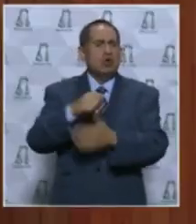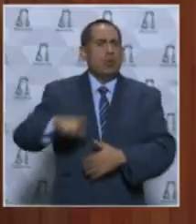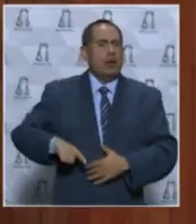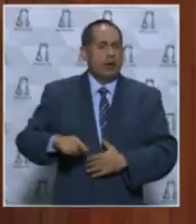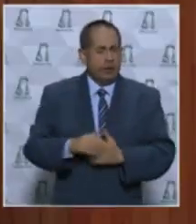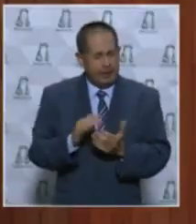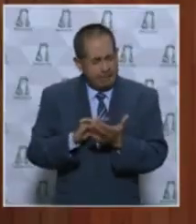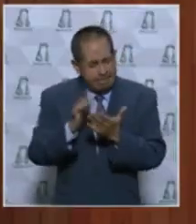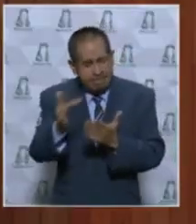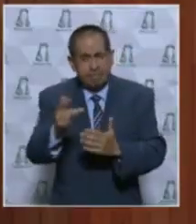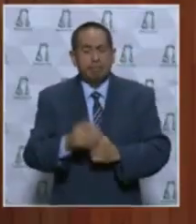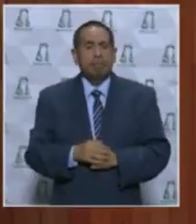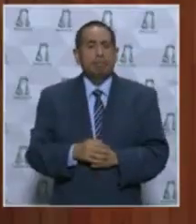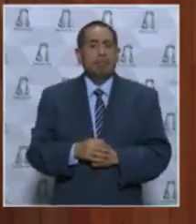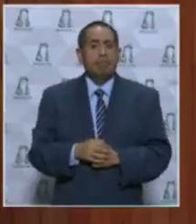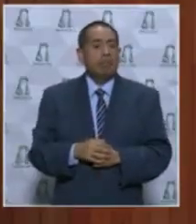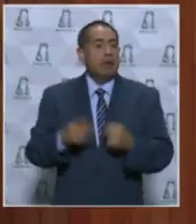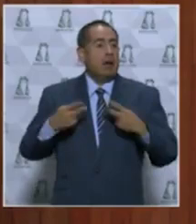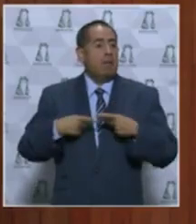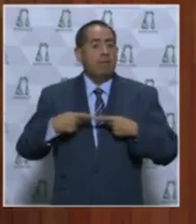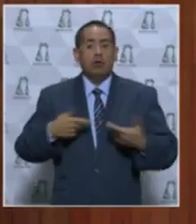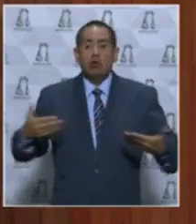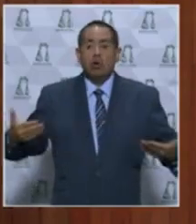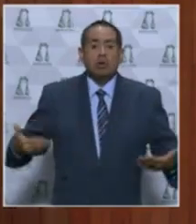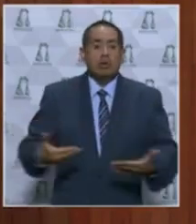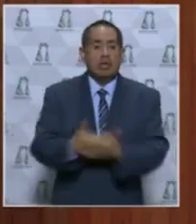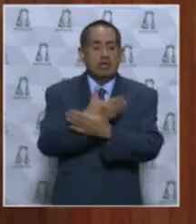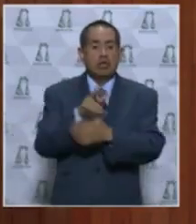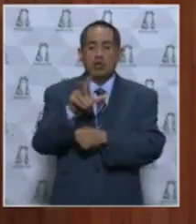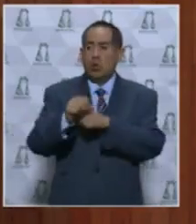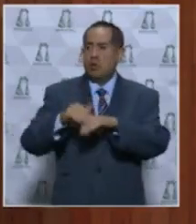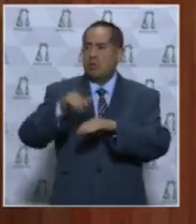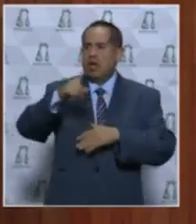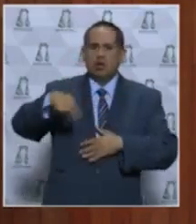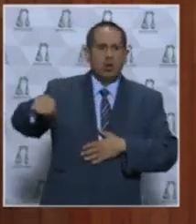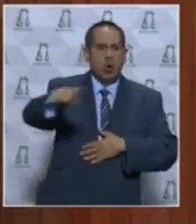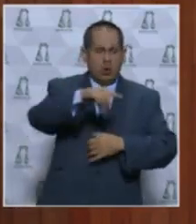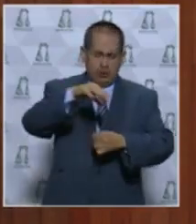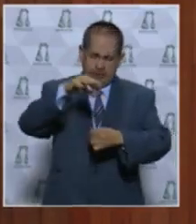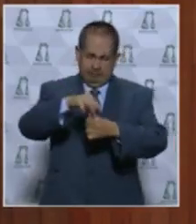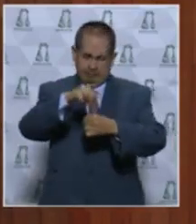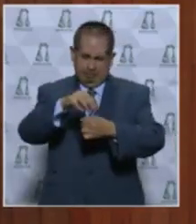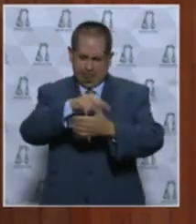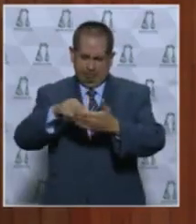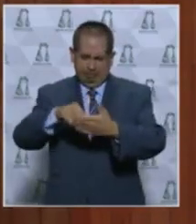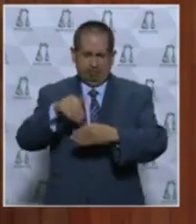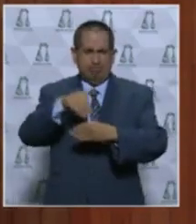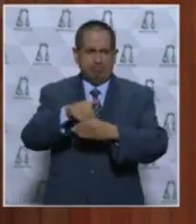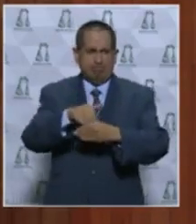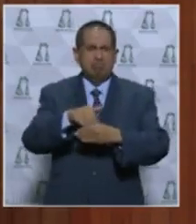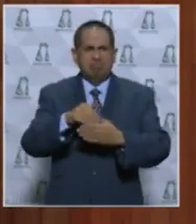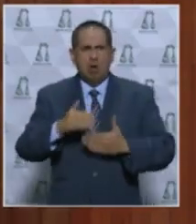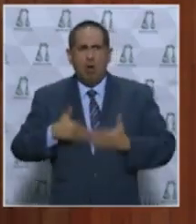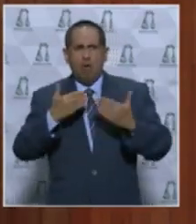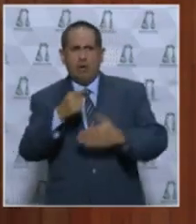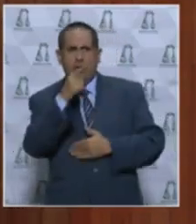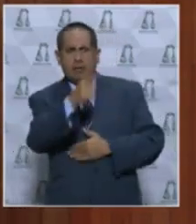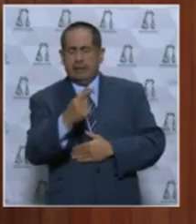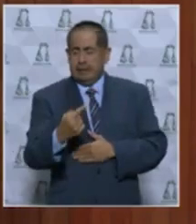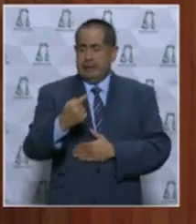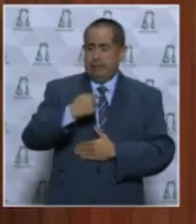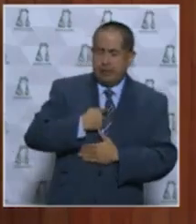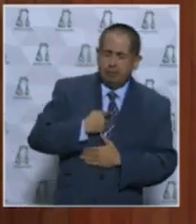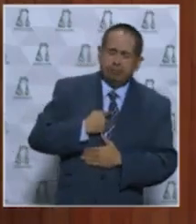ciudadanos que depositaron en mí su confianza y reconozco la